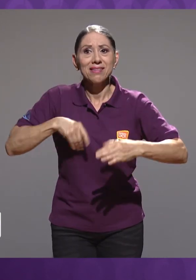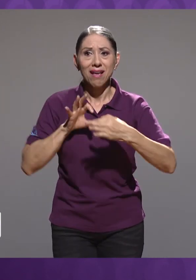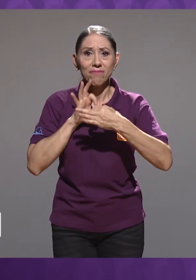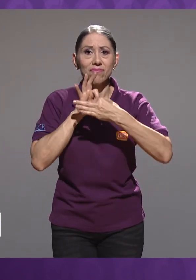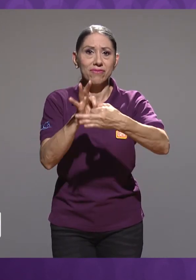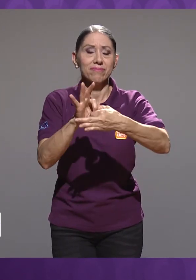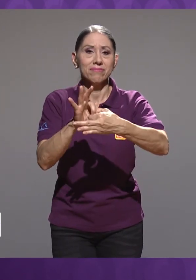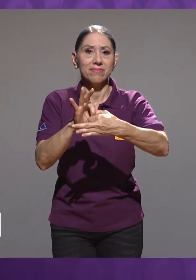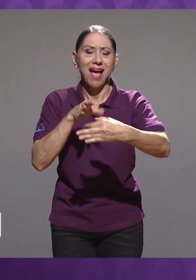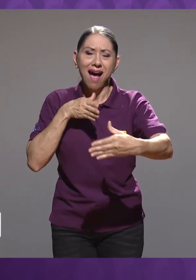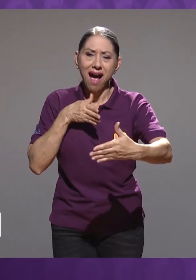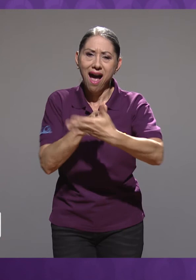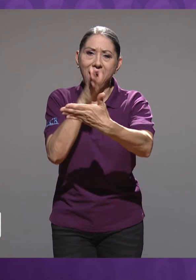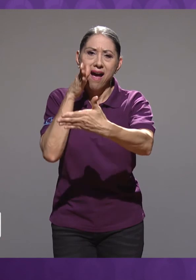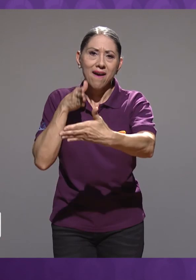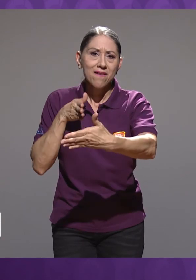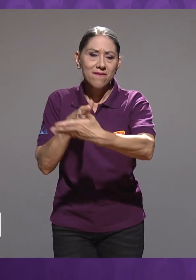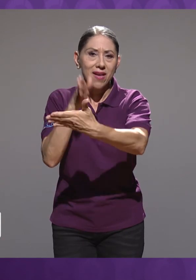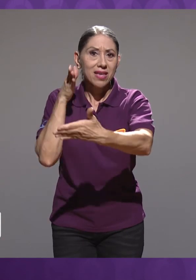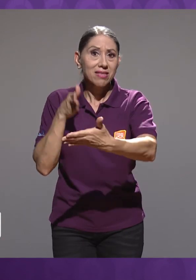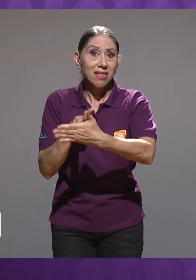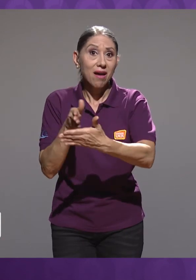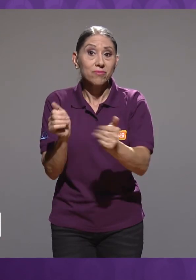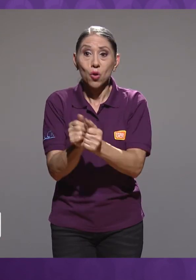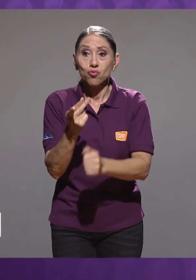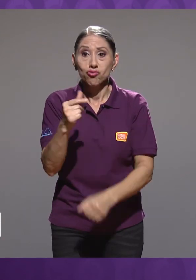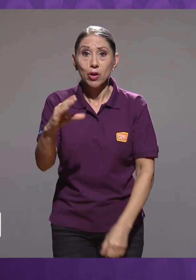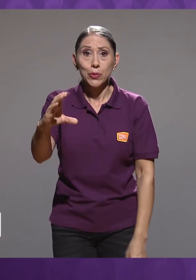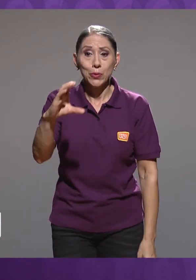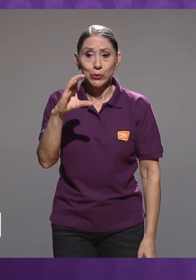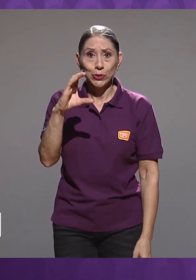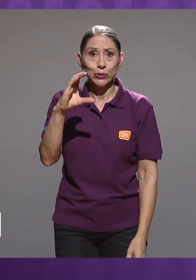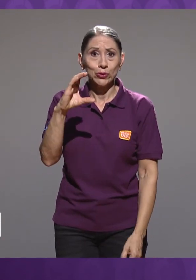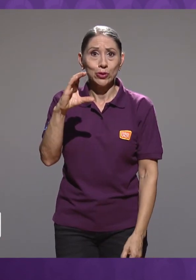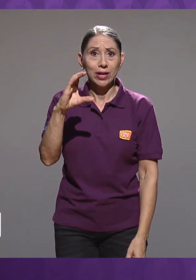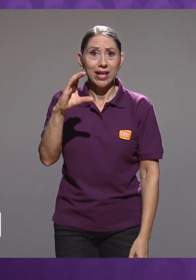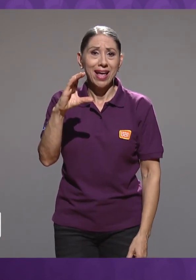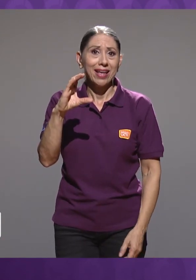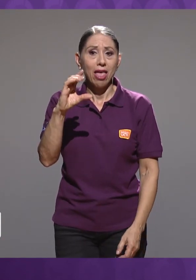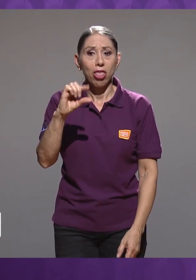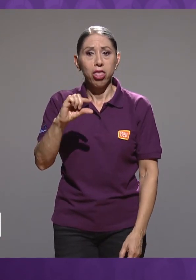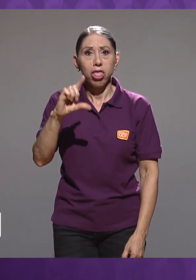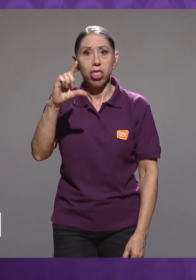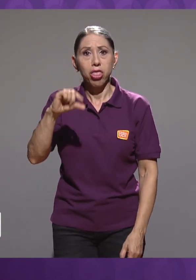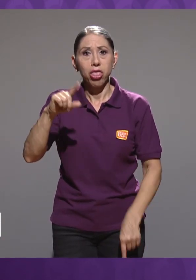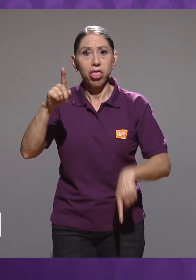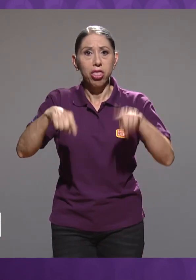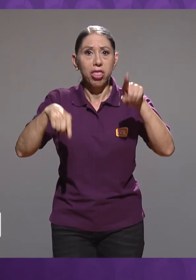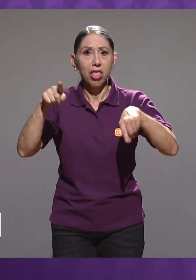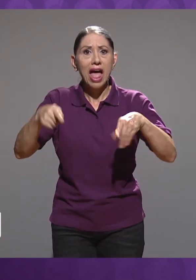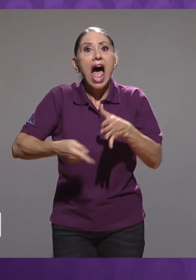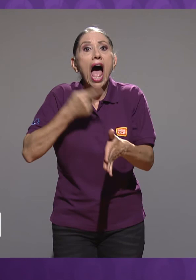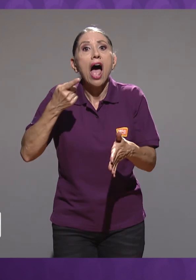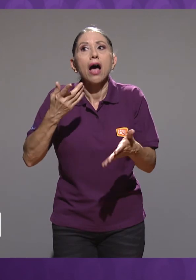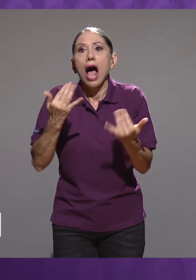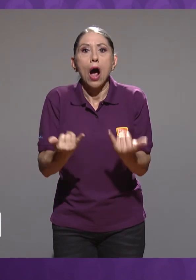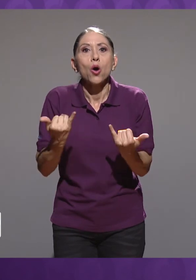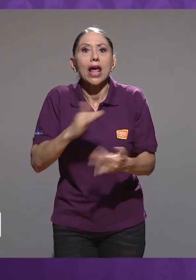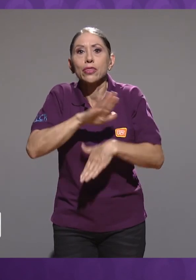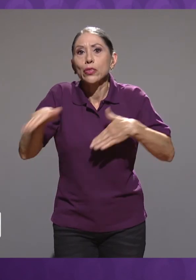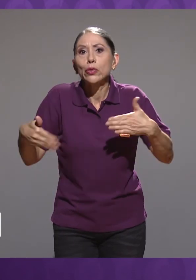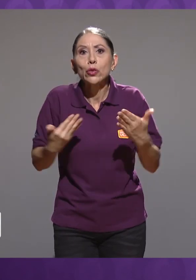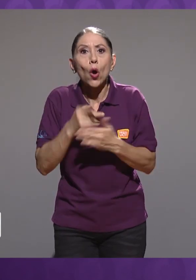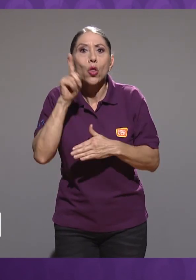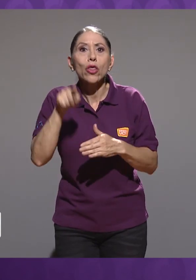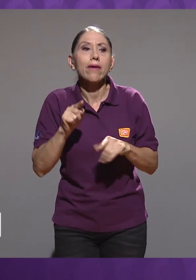nos afecta muy grandemente, sobre todo en la parte de recursos, que a veces se vuelve inflexible porque ahora todo tiene que pasar por